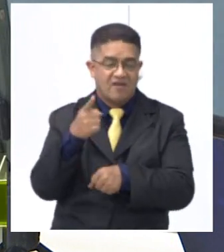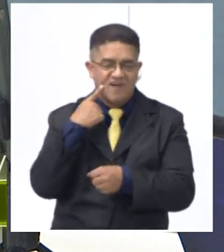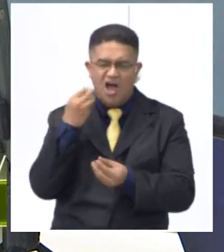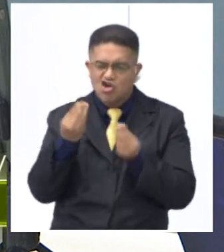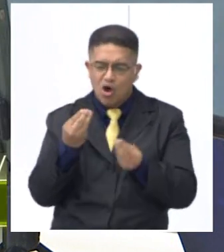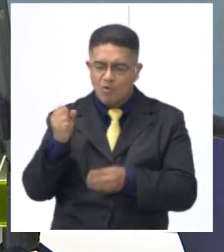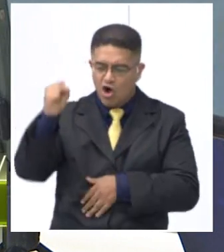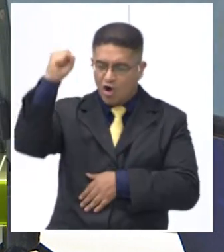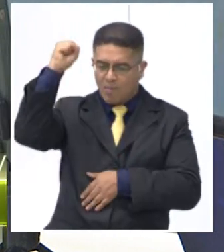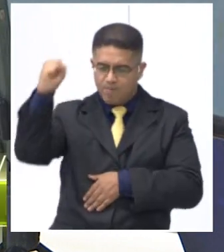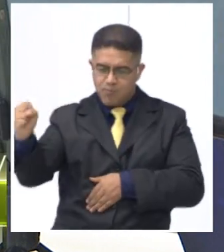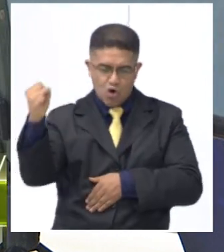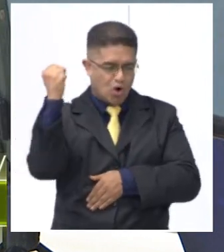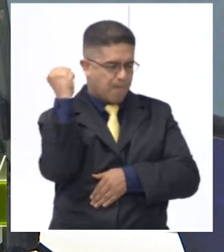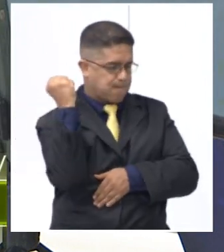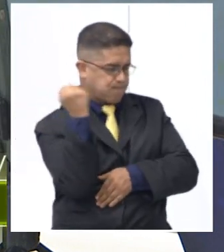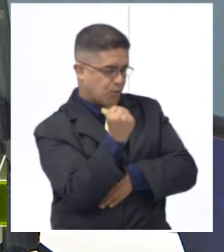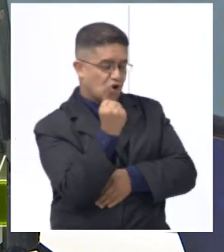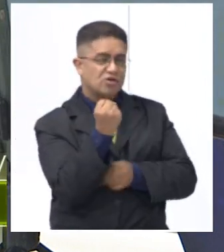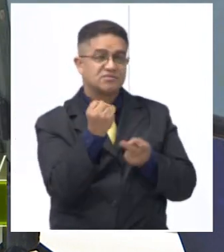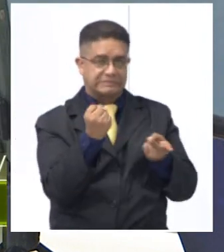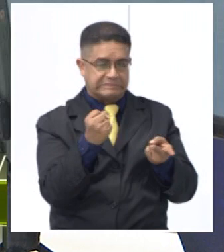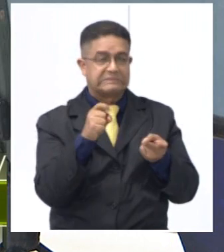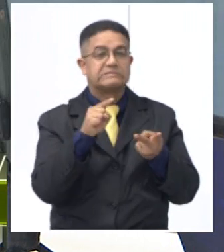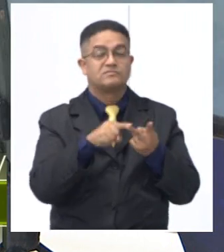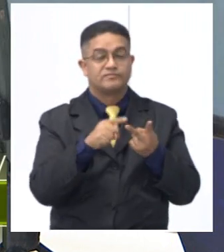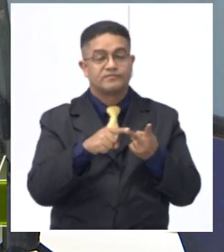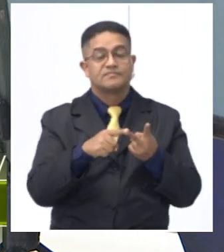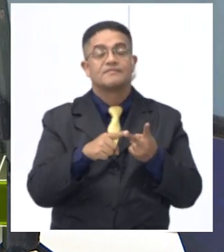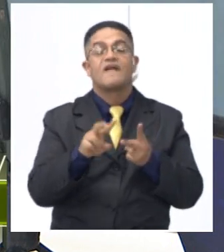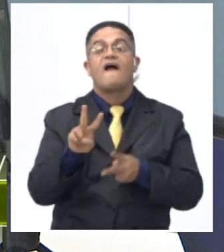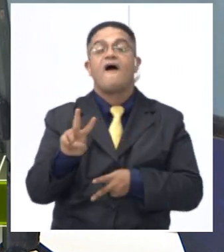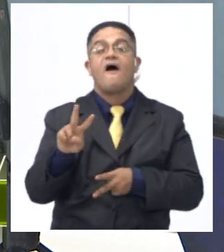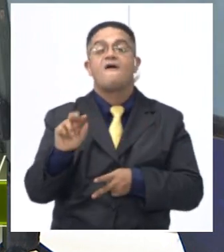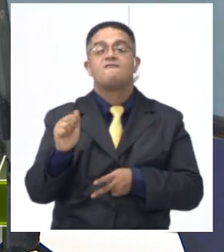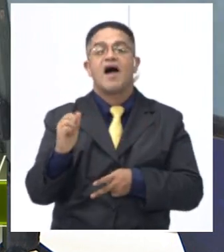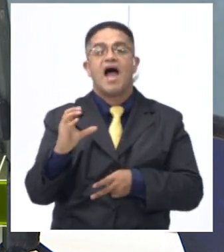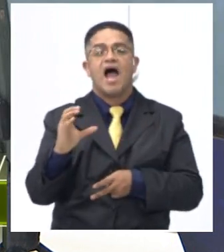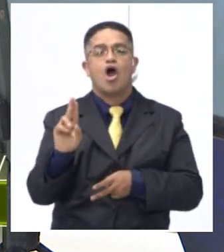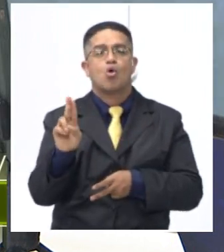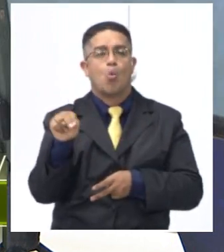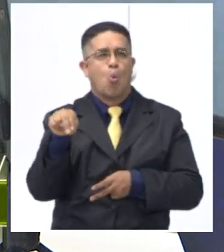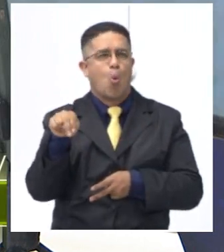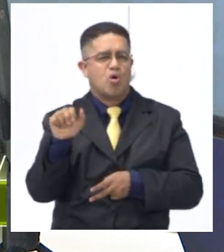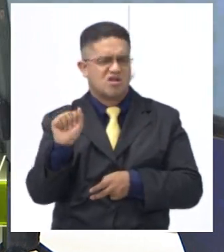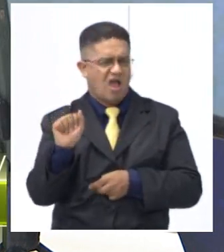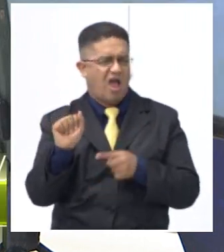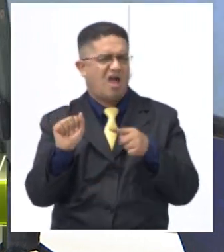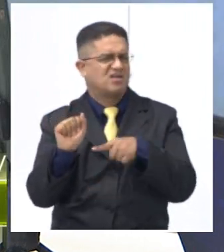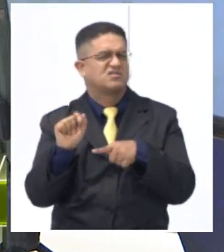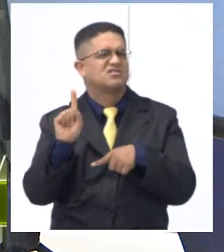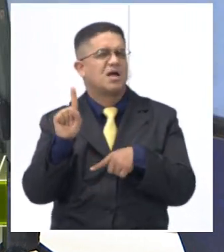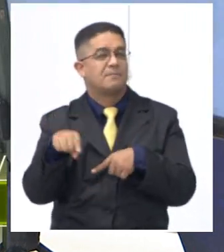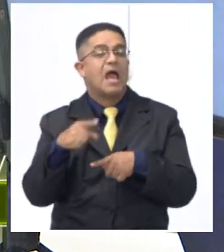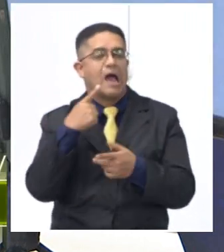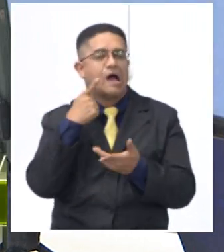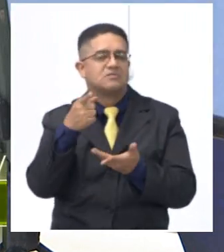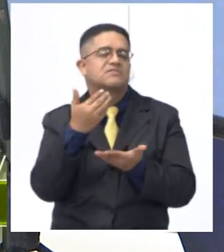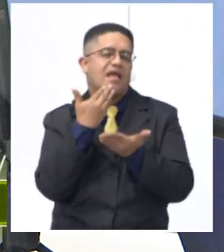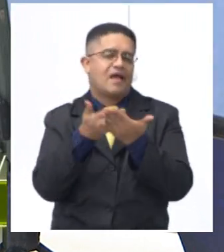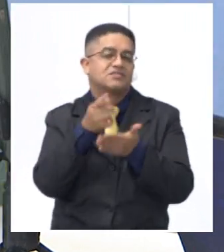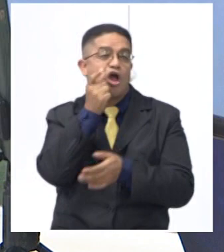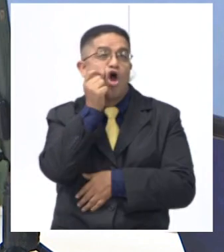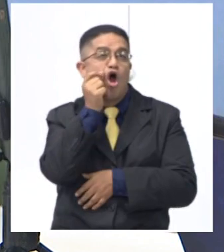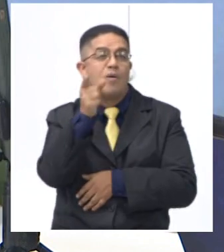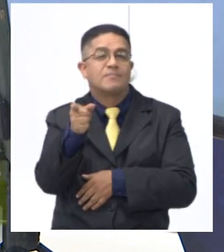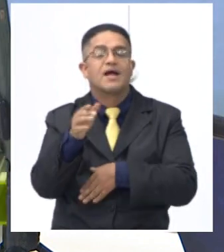inocular, y el concepto de vacuna también se lo atribuyen como agradecimiento a Jenner por el